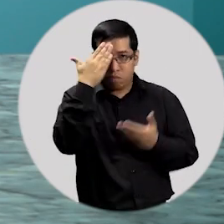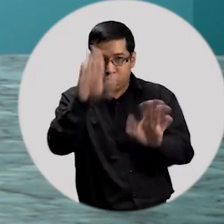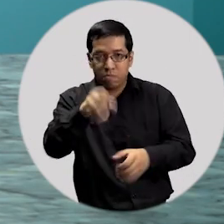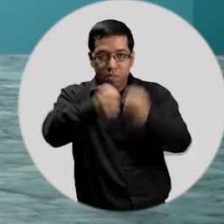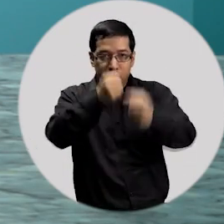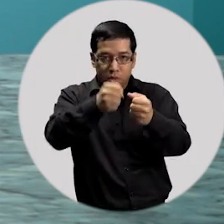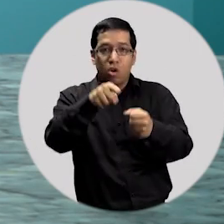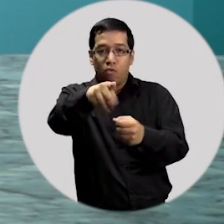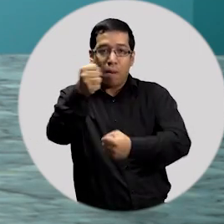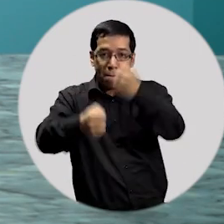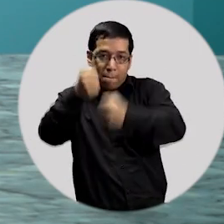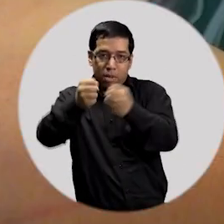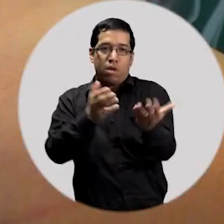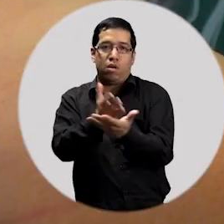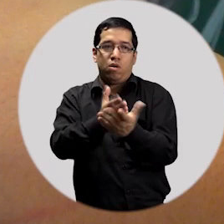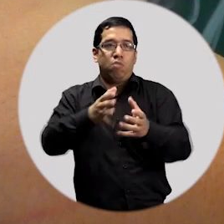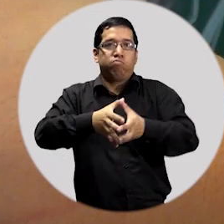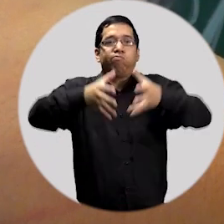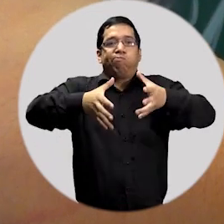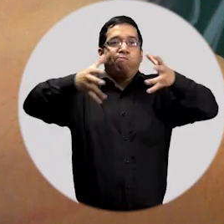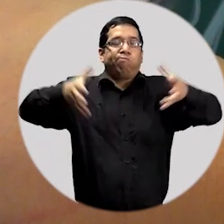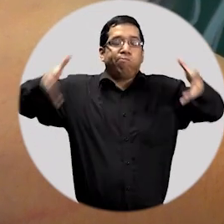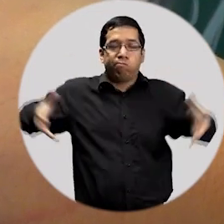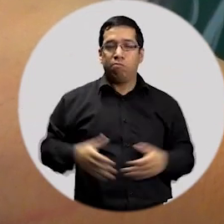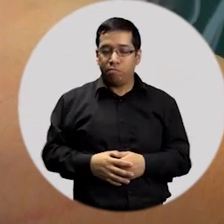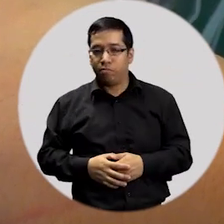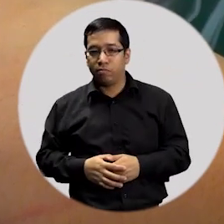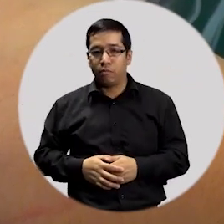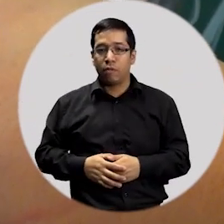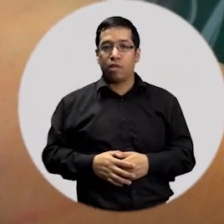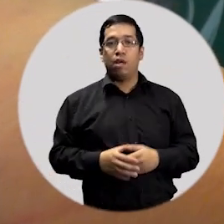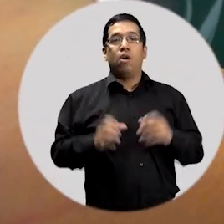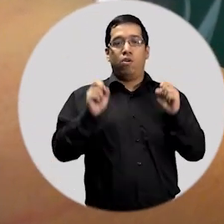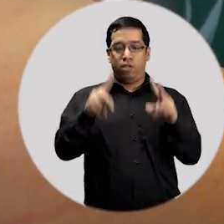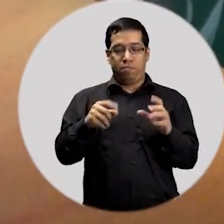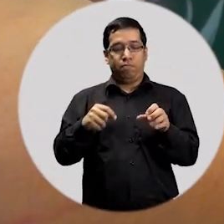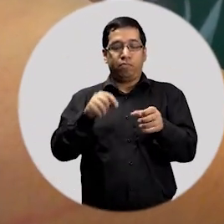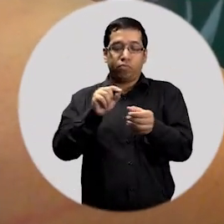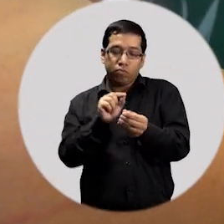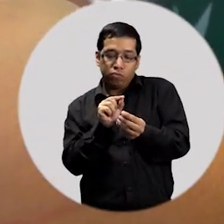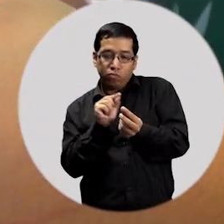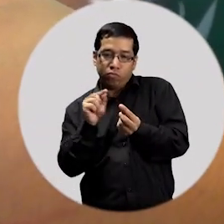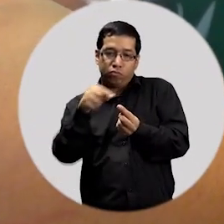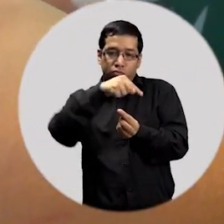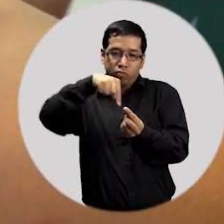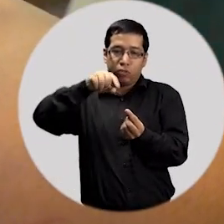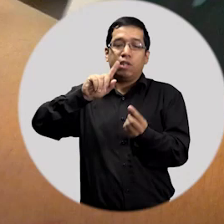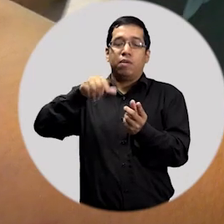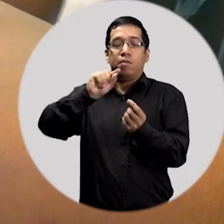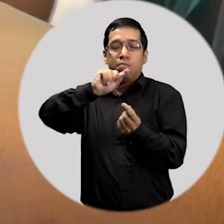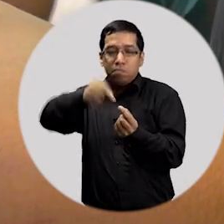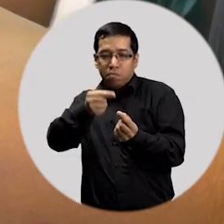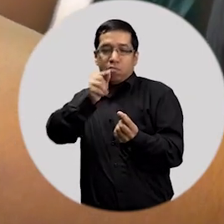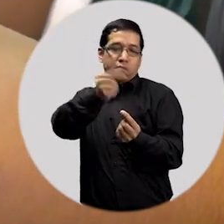yo recomiendo que cuando saques para hacer la coma esté medio goteando